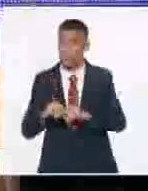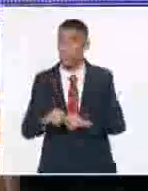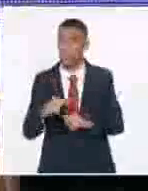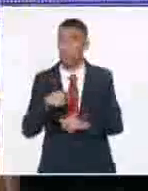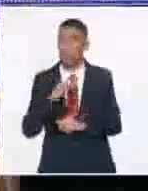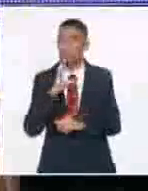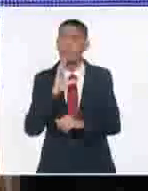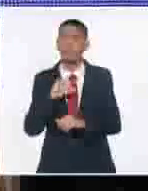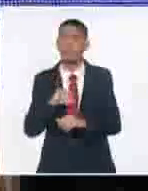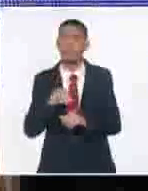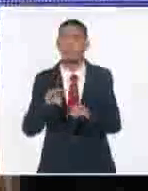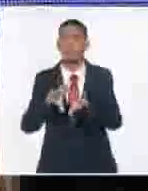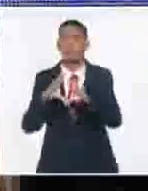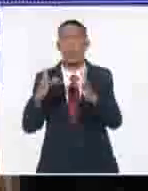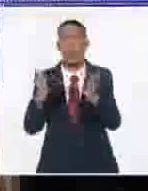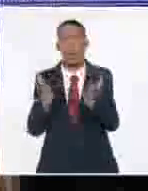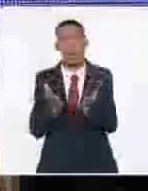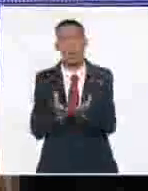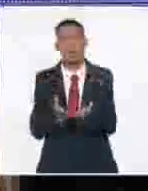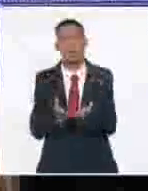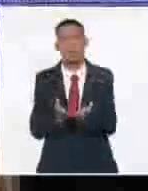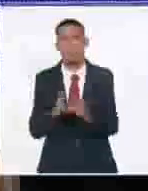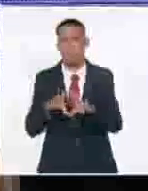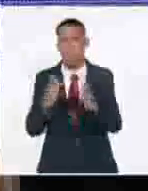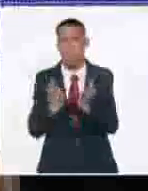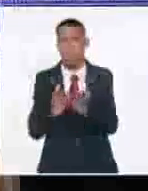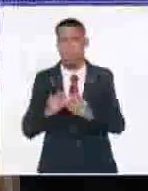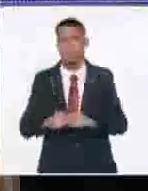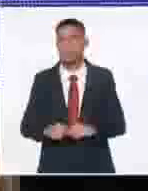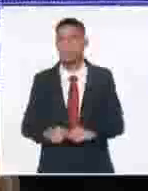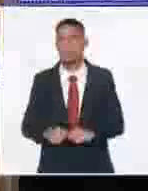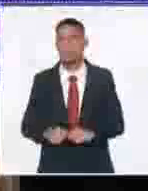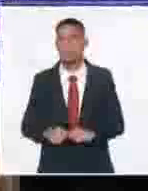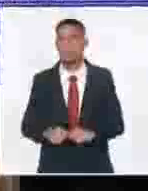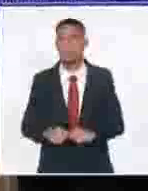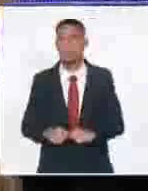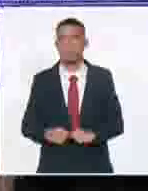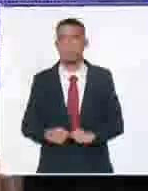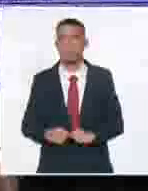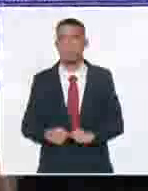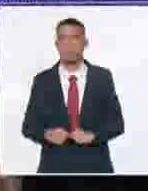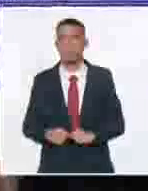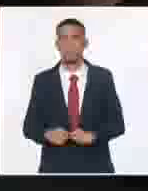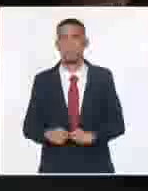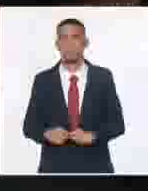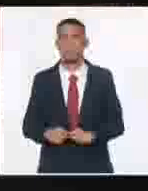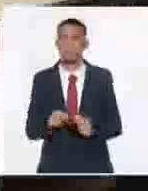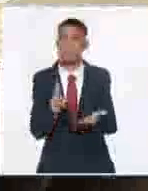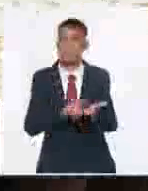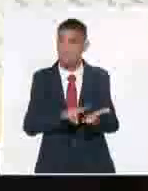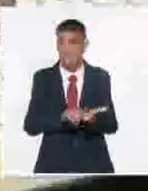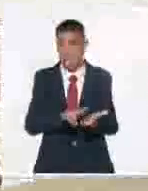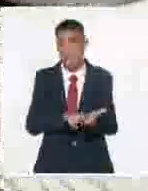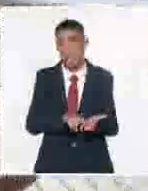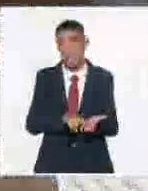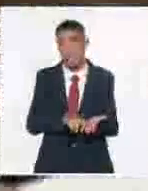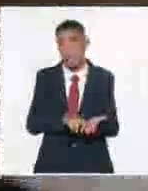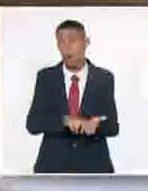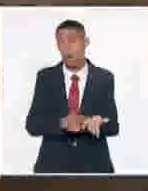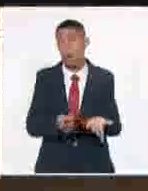al conjunto de este, cuya composición, incluso entre sus miembros permanentes,